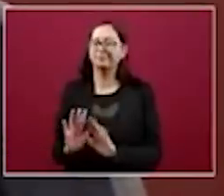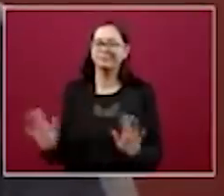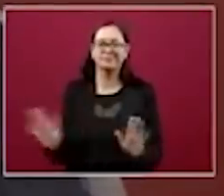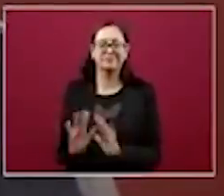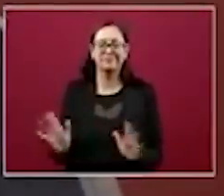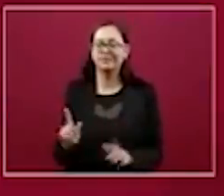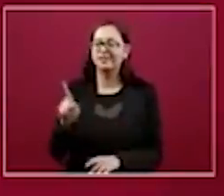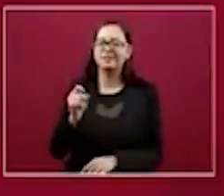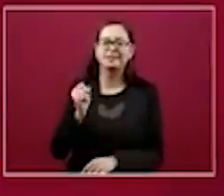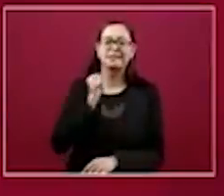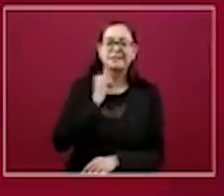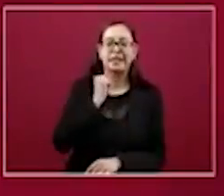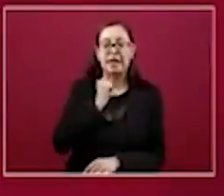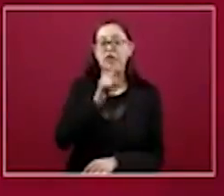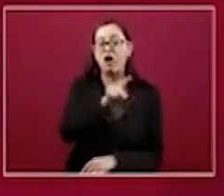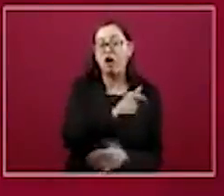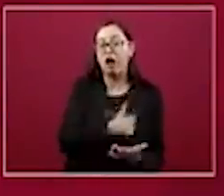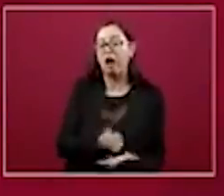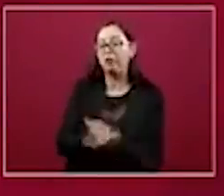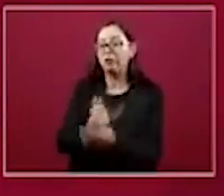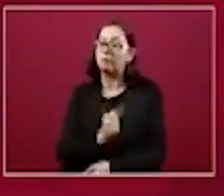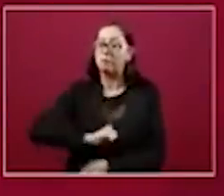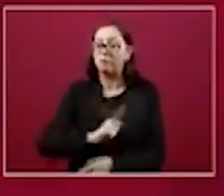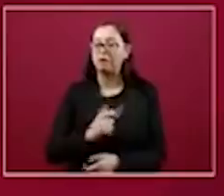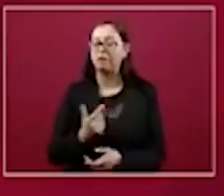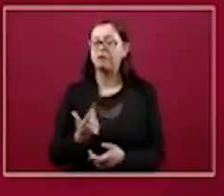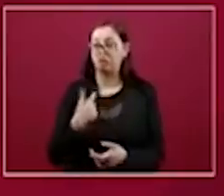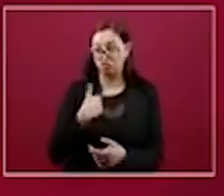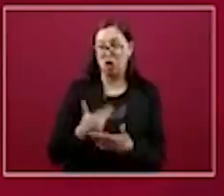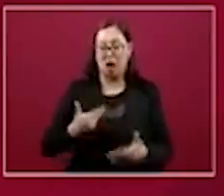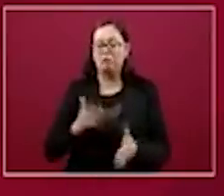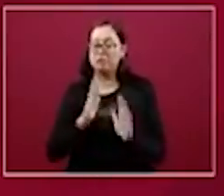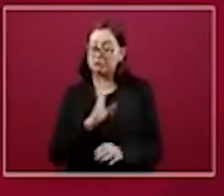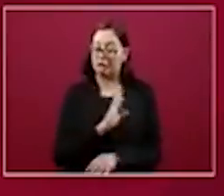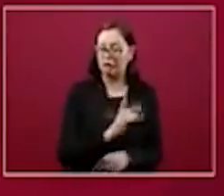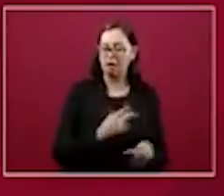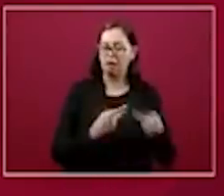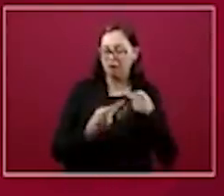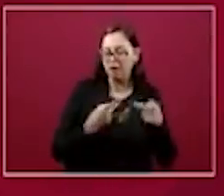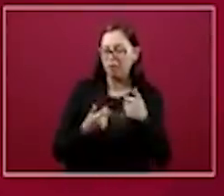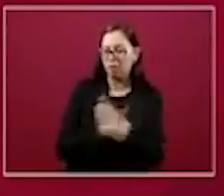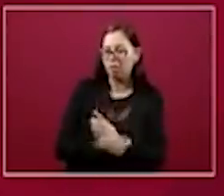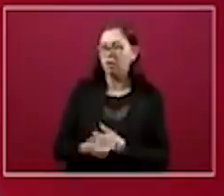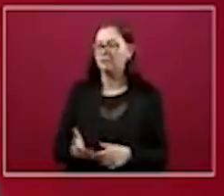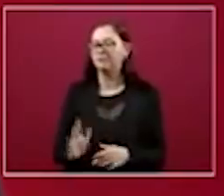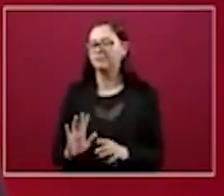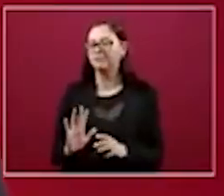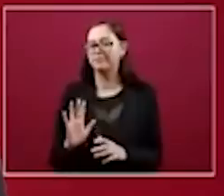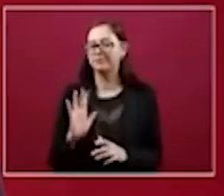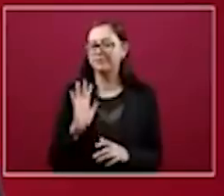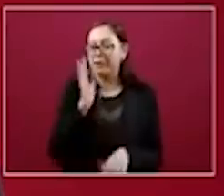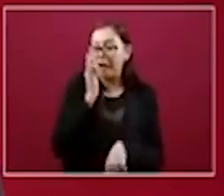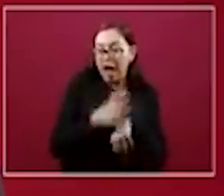habla con tal senador que él te va a ayudar. Ya hablé yo con ese senador, ya